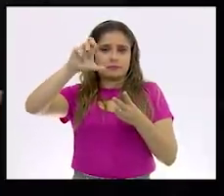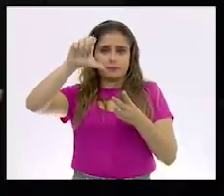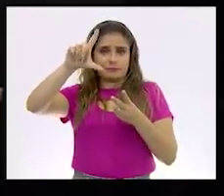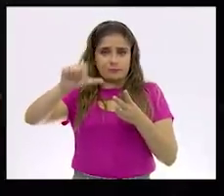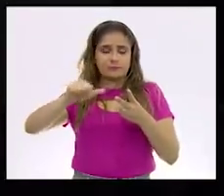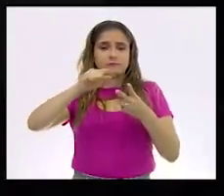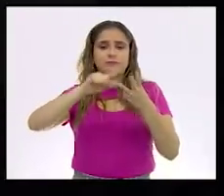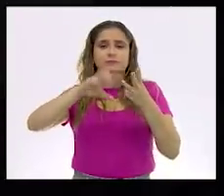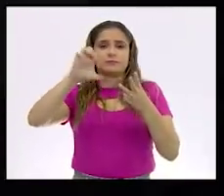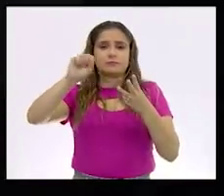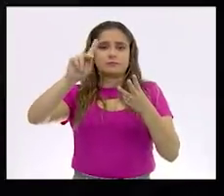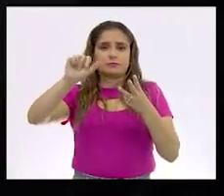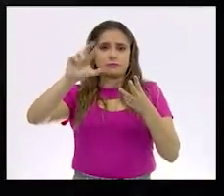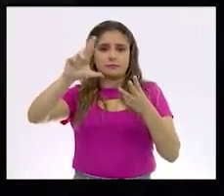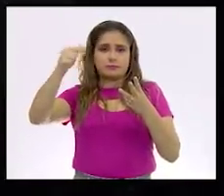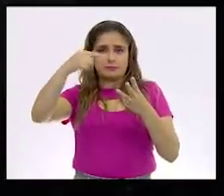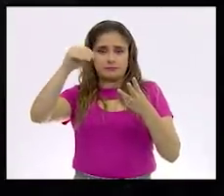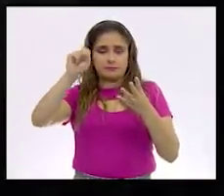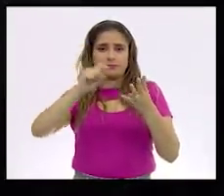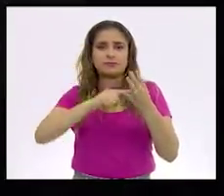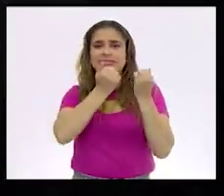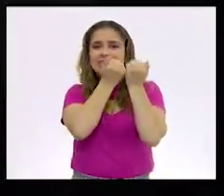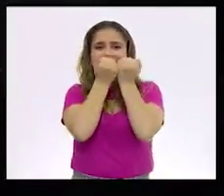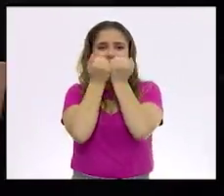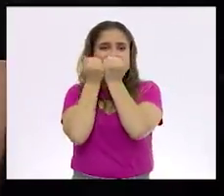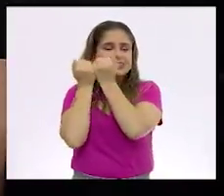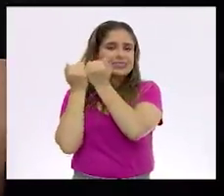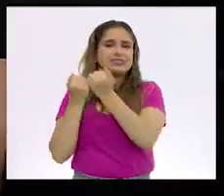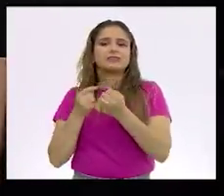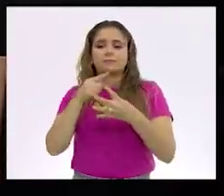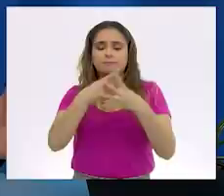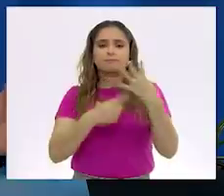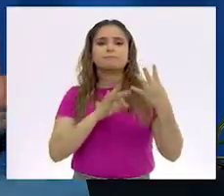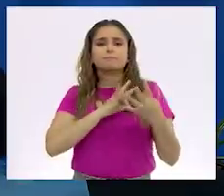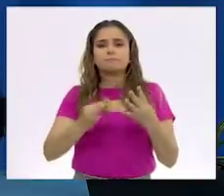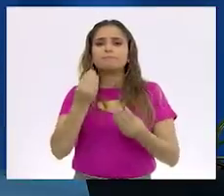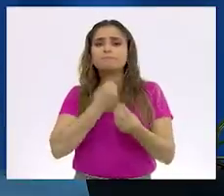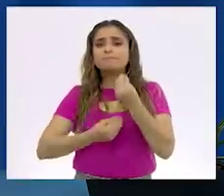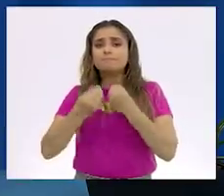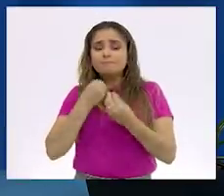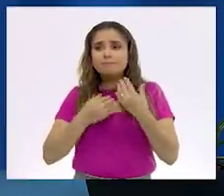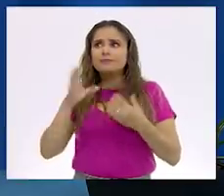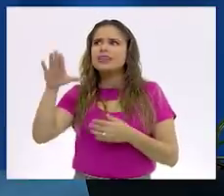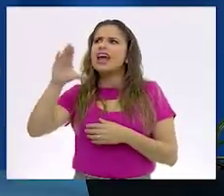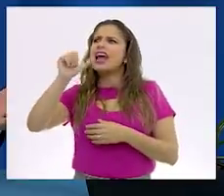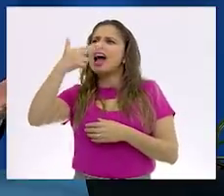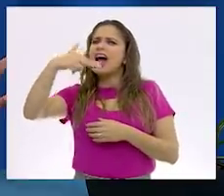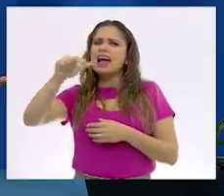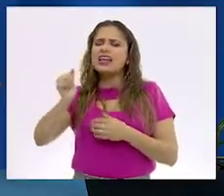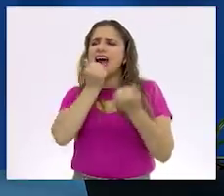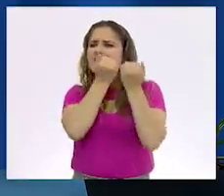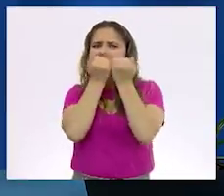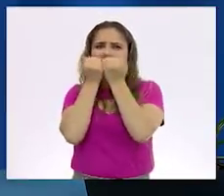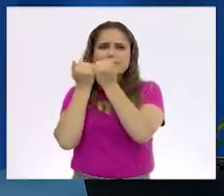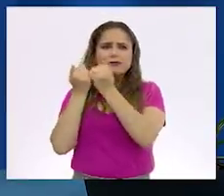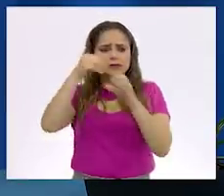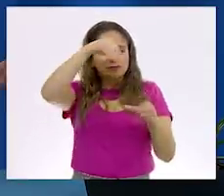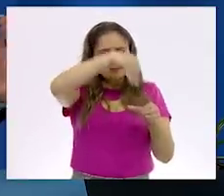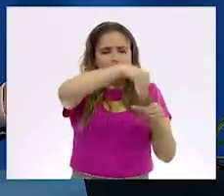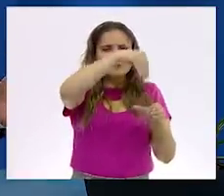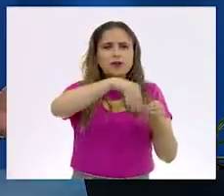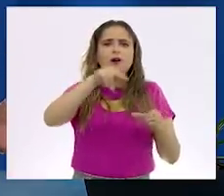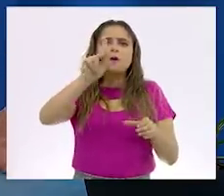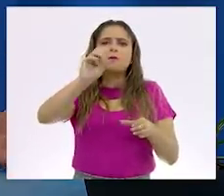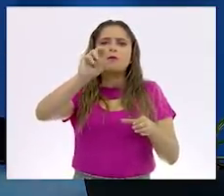espárragos y la caña de azúcar, entre muchas más. Sí, y con la caña de azúcar hacen el ponche tradicional